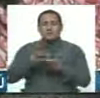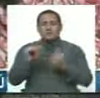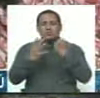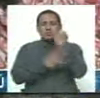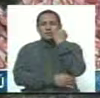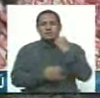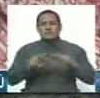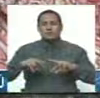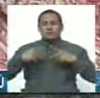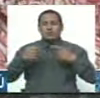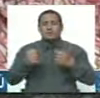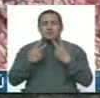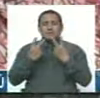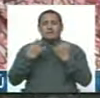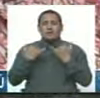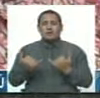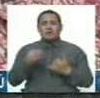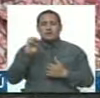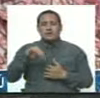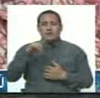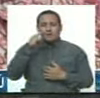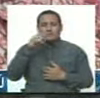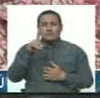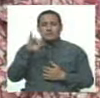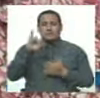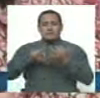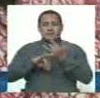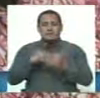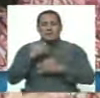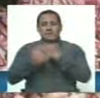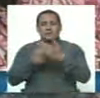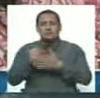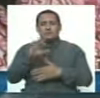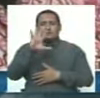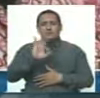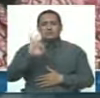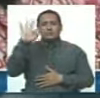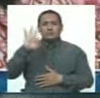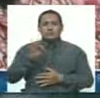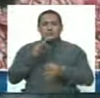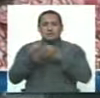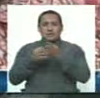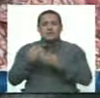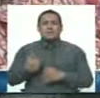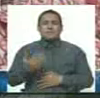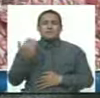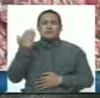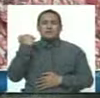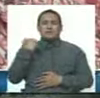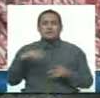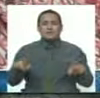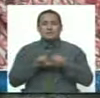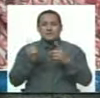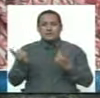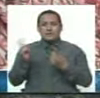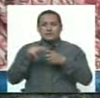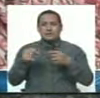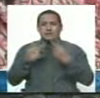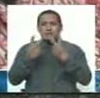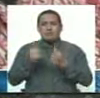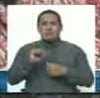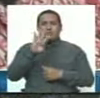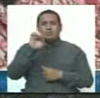pobreza extrema. El MIDE se planteó una meta de 5% y eso se ha pasado. Ahorita estamos